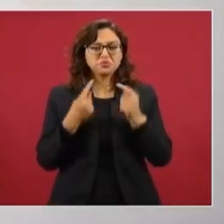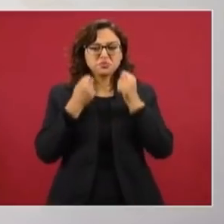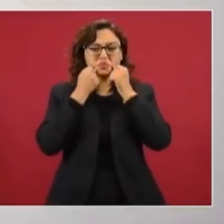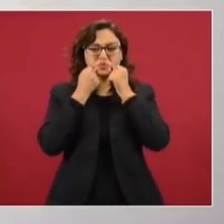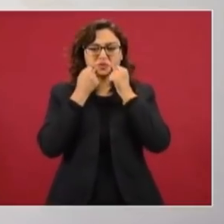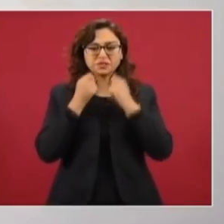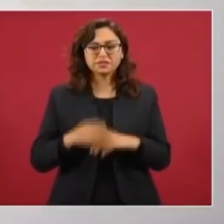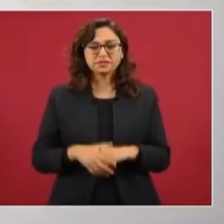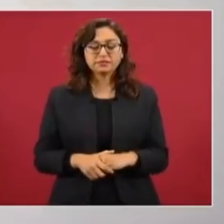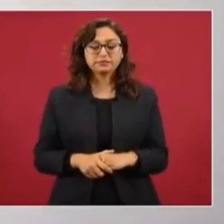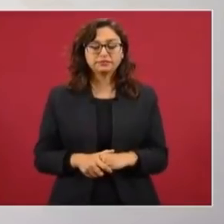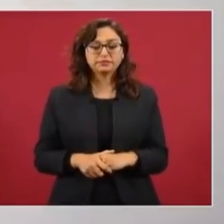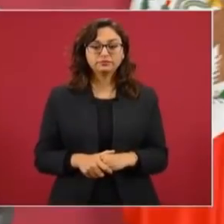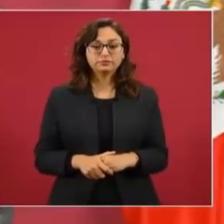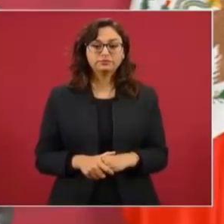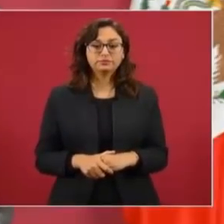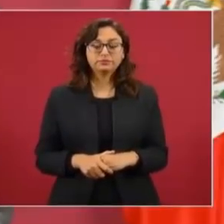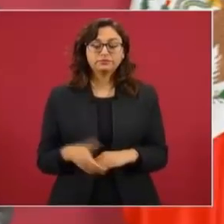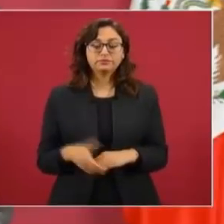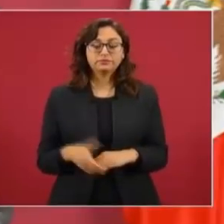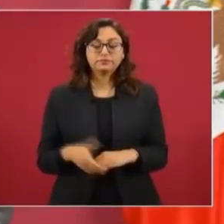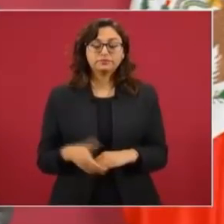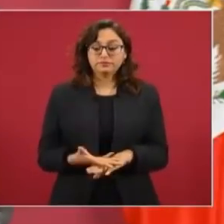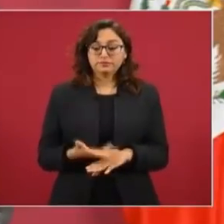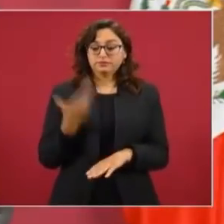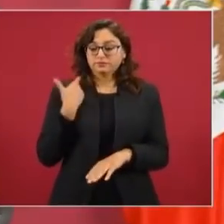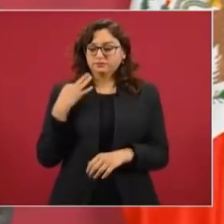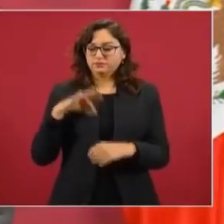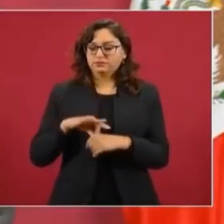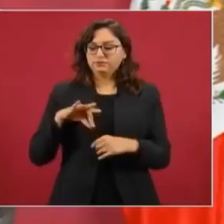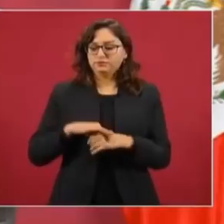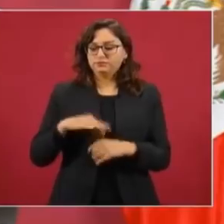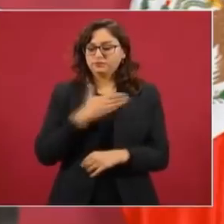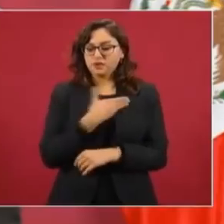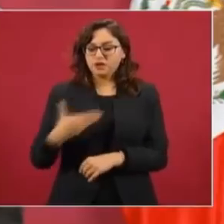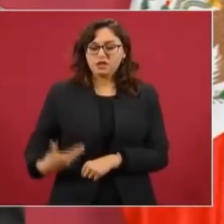Yo recuerdo cuando nos robaron la presidencia,